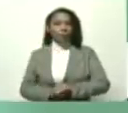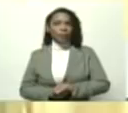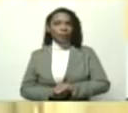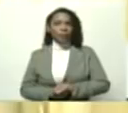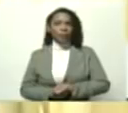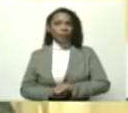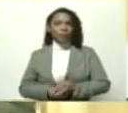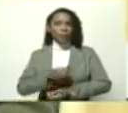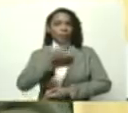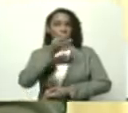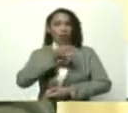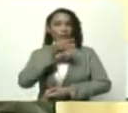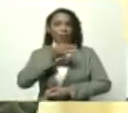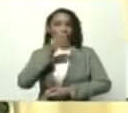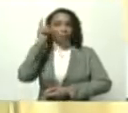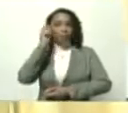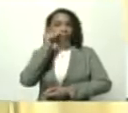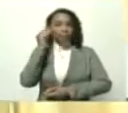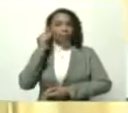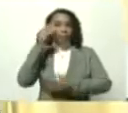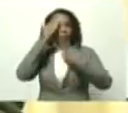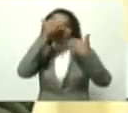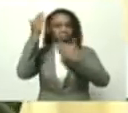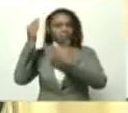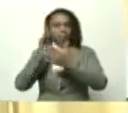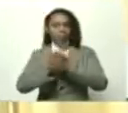Buenas tardes, diputado. Saludo a los colegas.